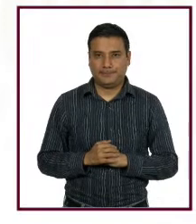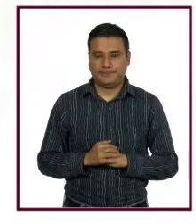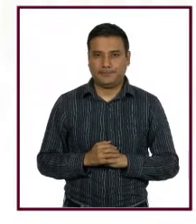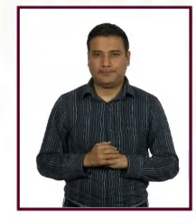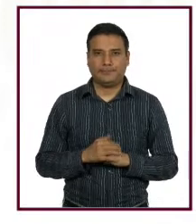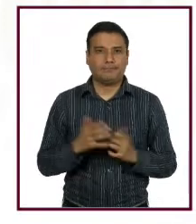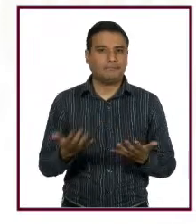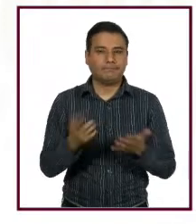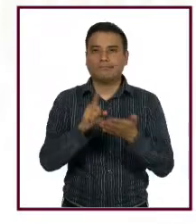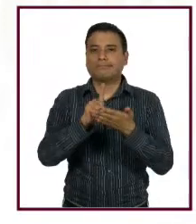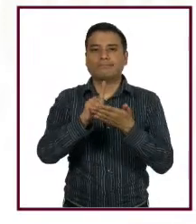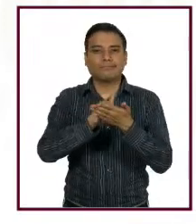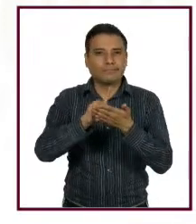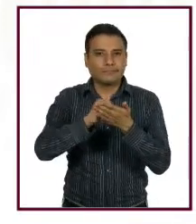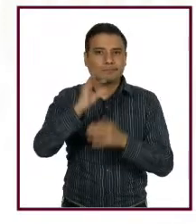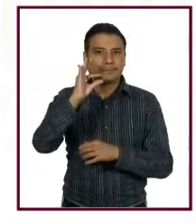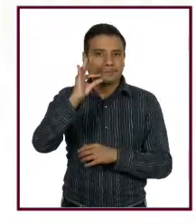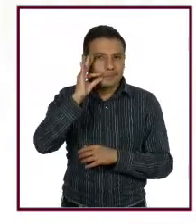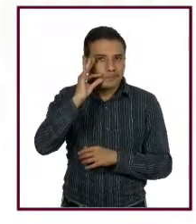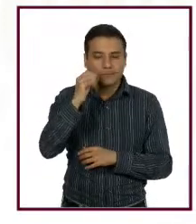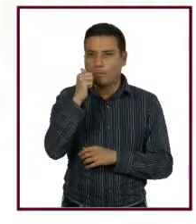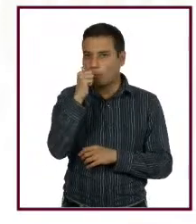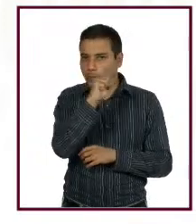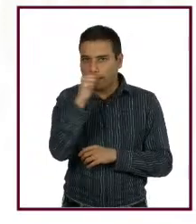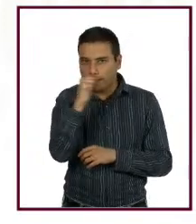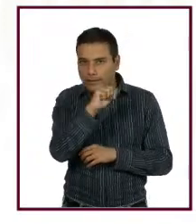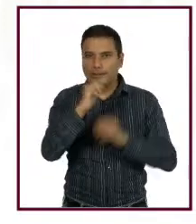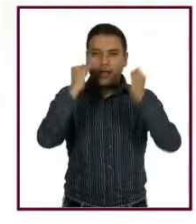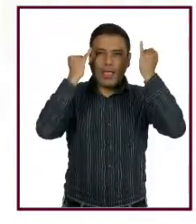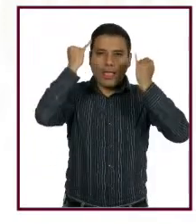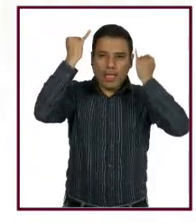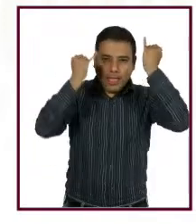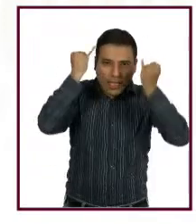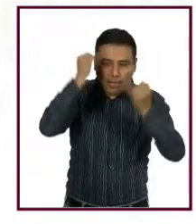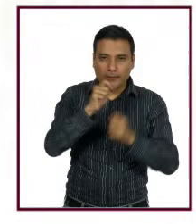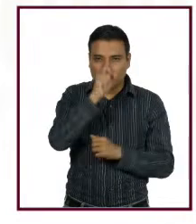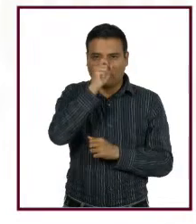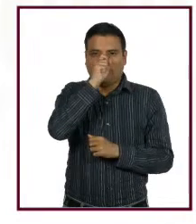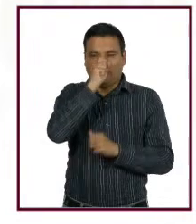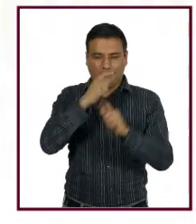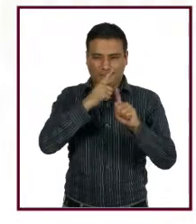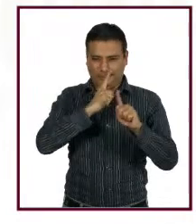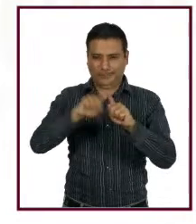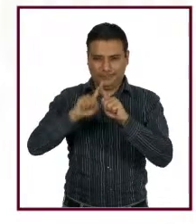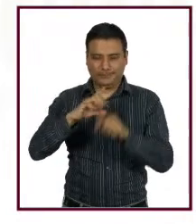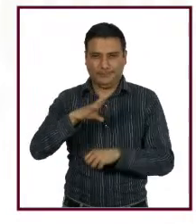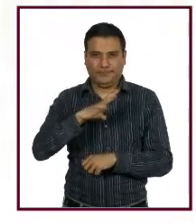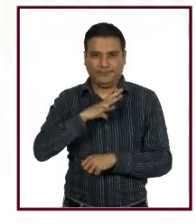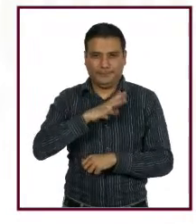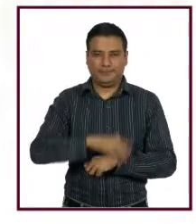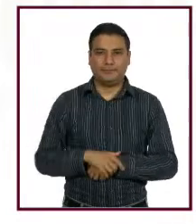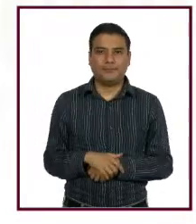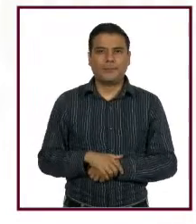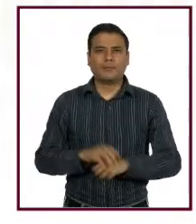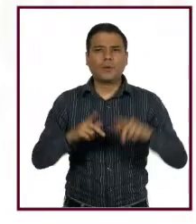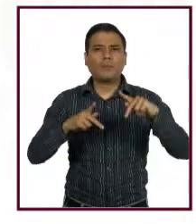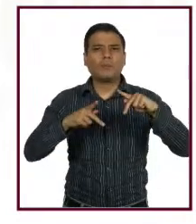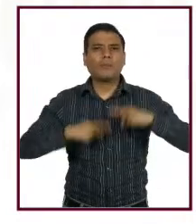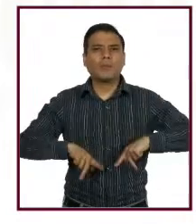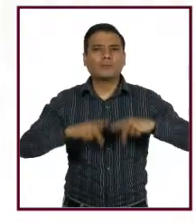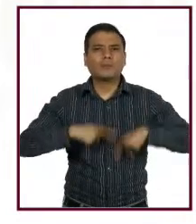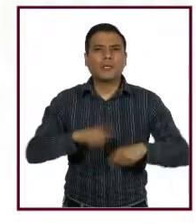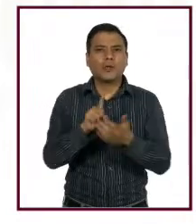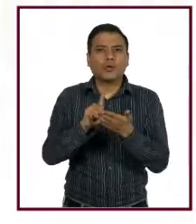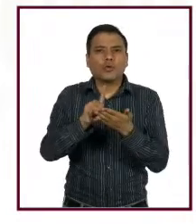desde cualquier droga, marihuana, cocaína, alucinógenos, inhalables. Ahí lo que vemos es que las tendencias de consumo